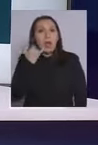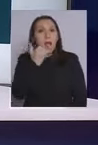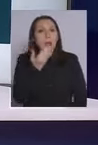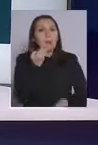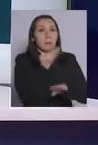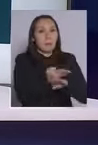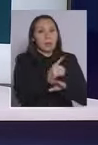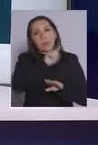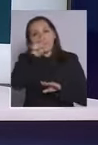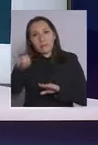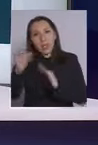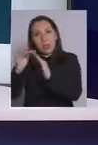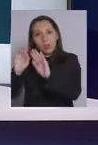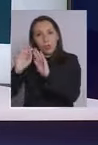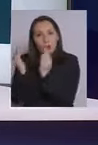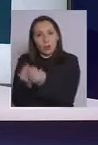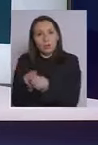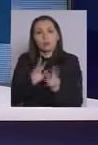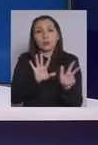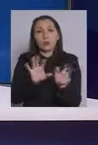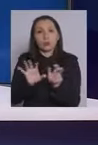acceder a una residencia, que es el